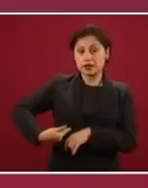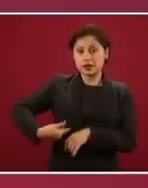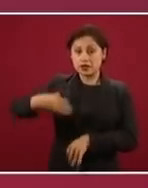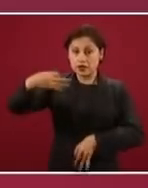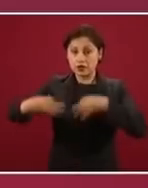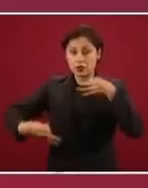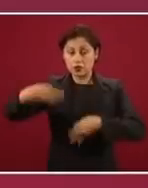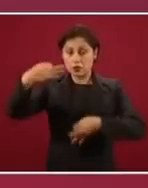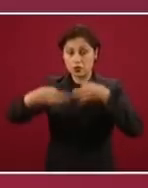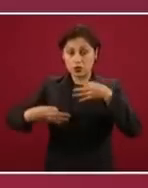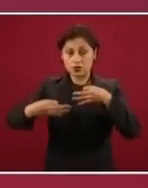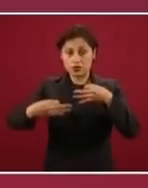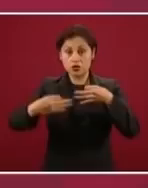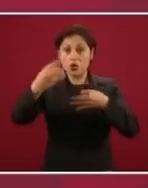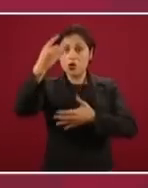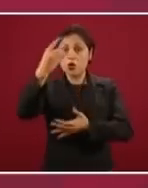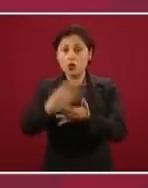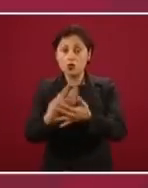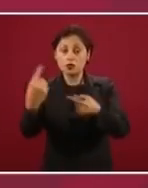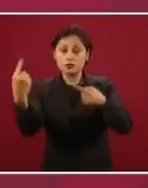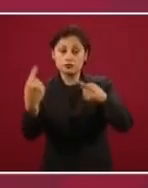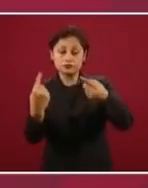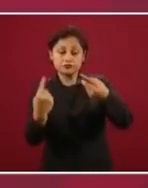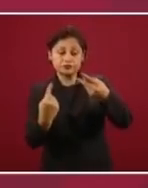entonces sé